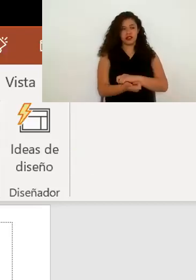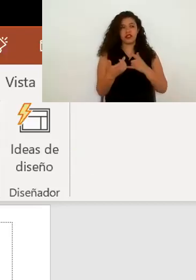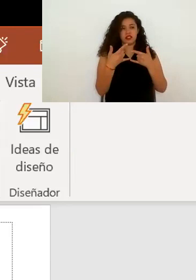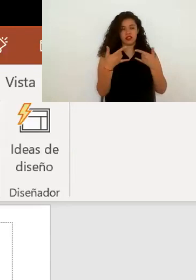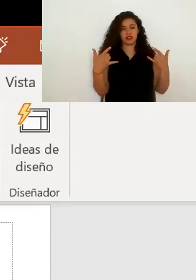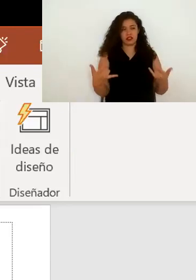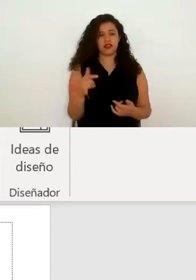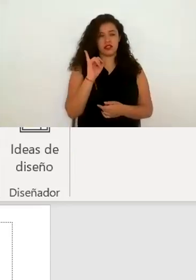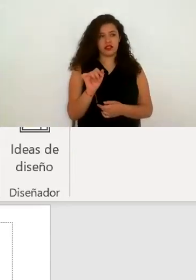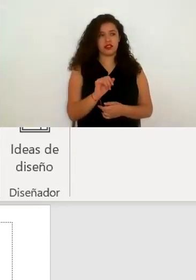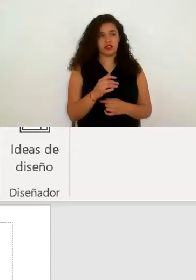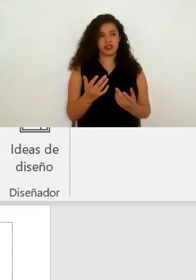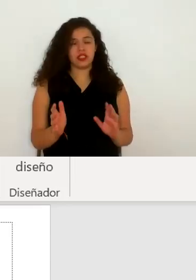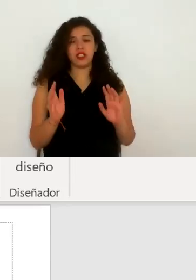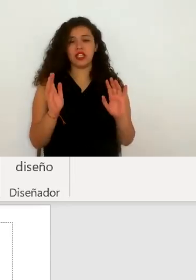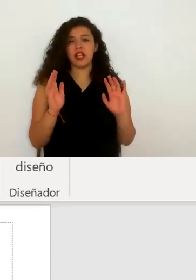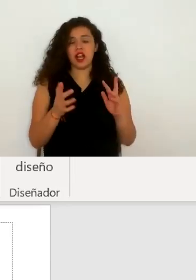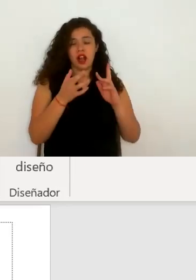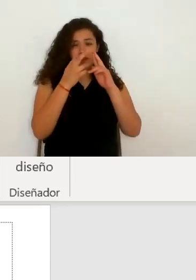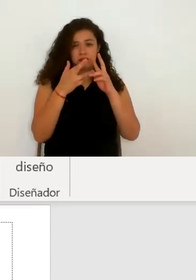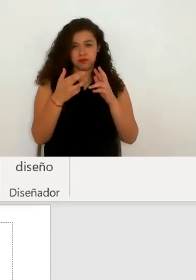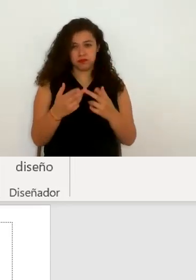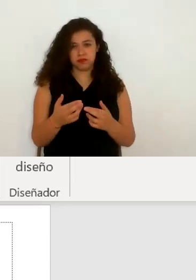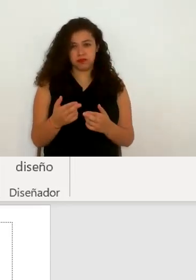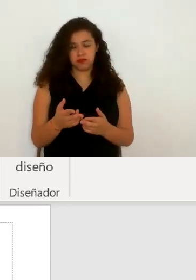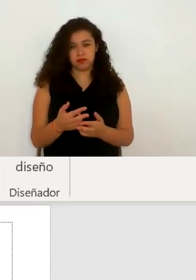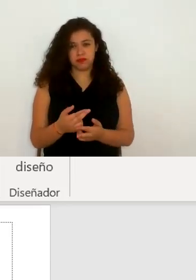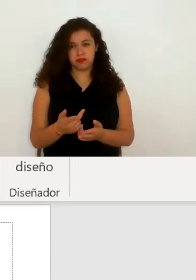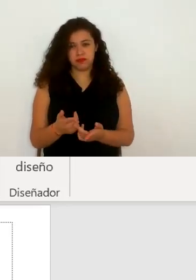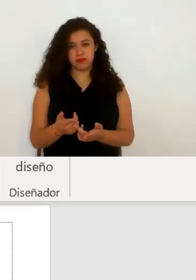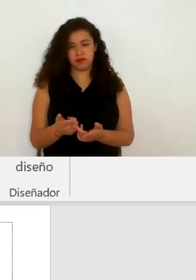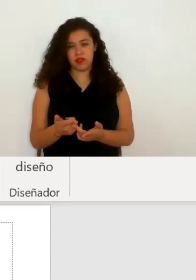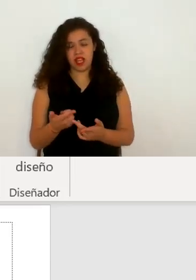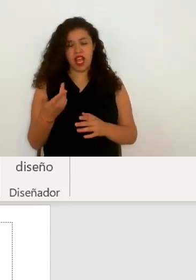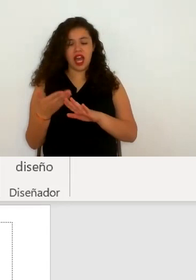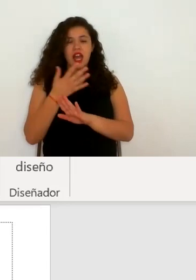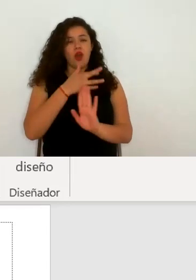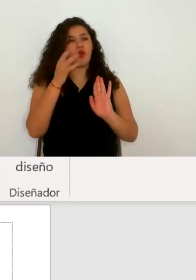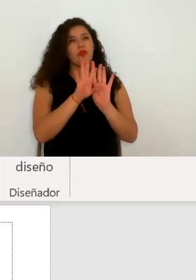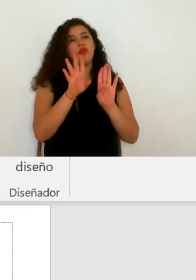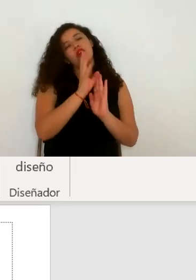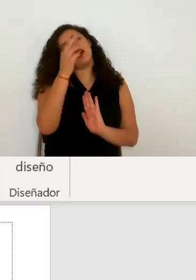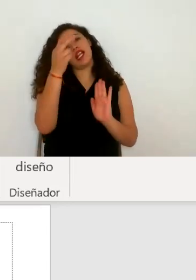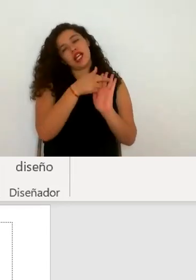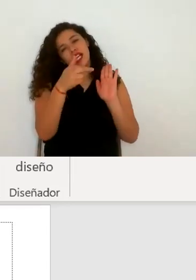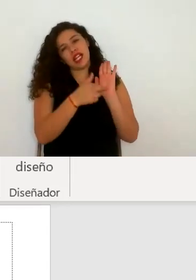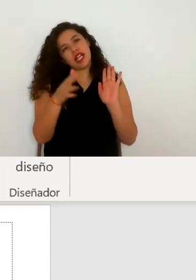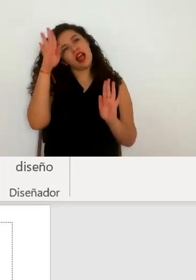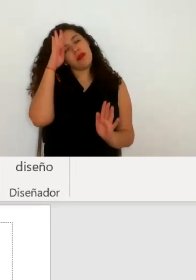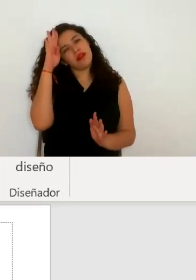Esta eliminación no puede ser sin un criterio de